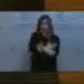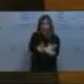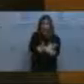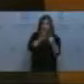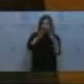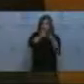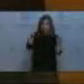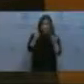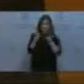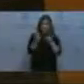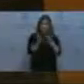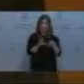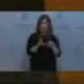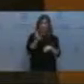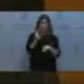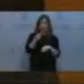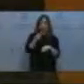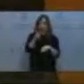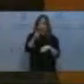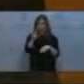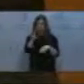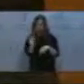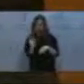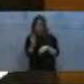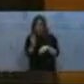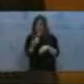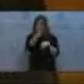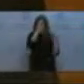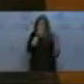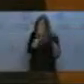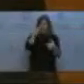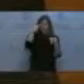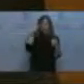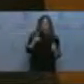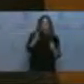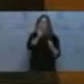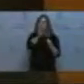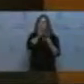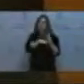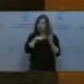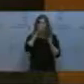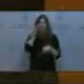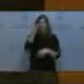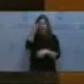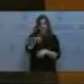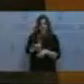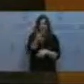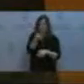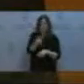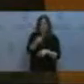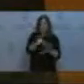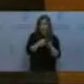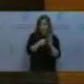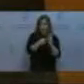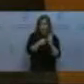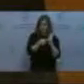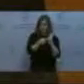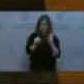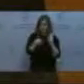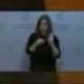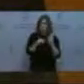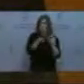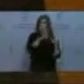de fijar precios tabla rasa para todo el mundo? ¿Usted asegura o puede estar en condiciones de asegurar que con este plan se va a reducir